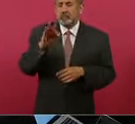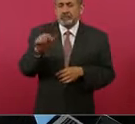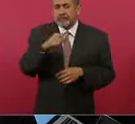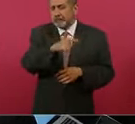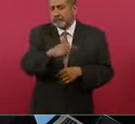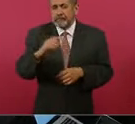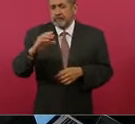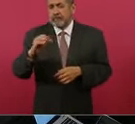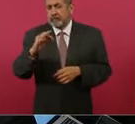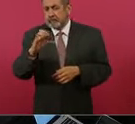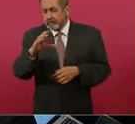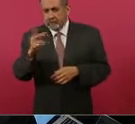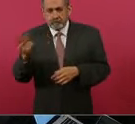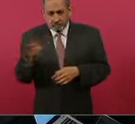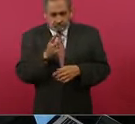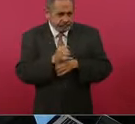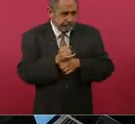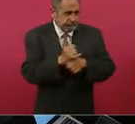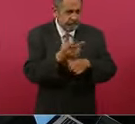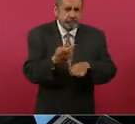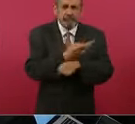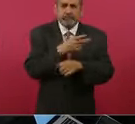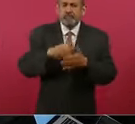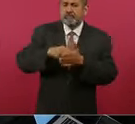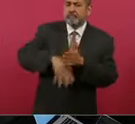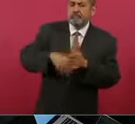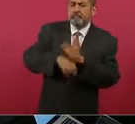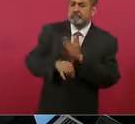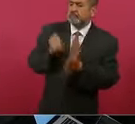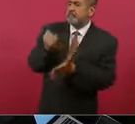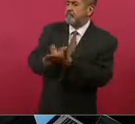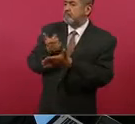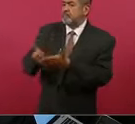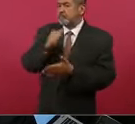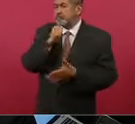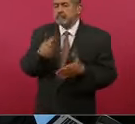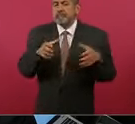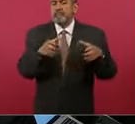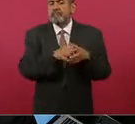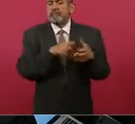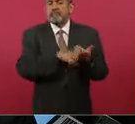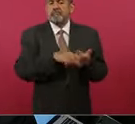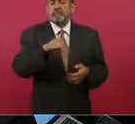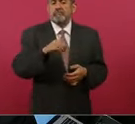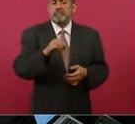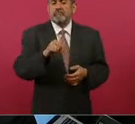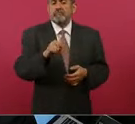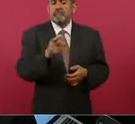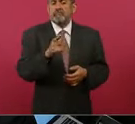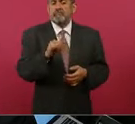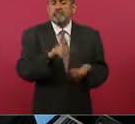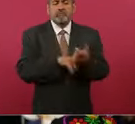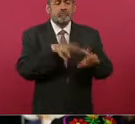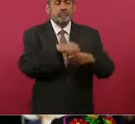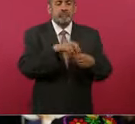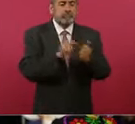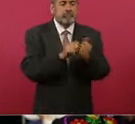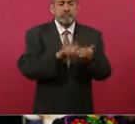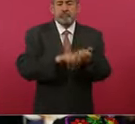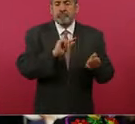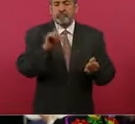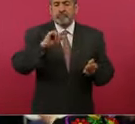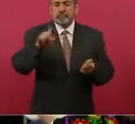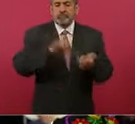COFESE, investiguen la evasión fiscal, lavado de dinero y prácticas monopólicas en colusión de empresas con funcionarios en corrupción